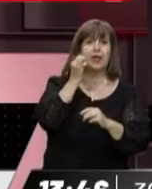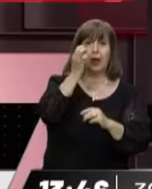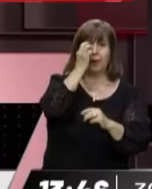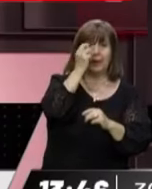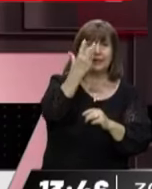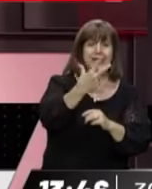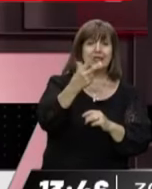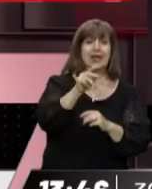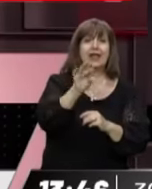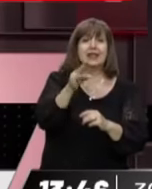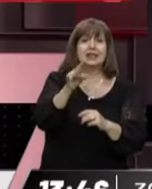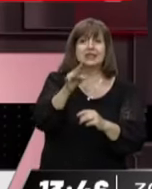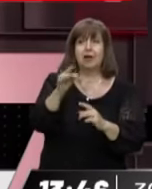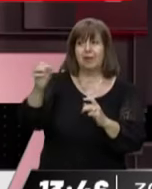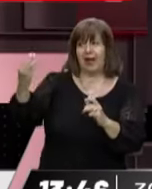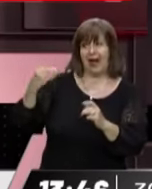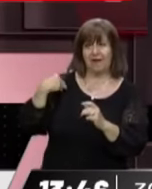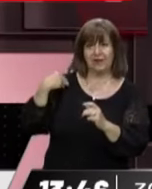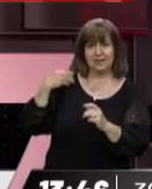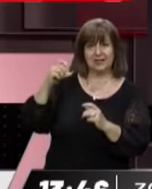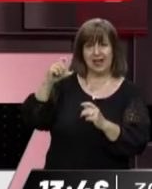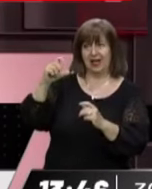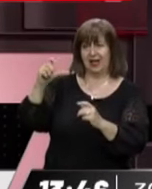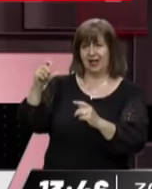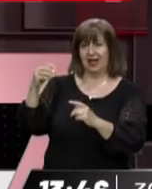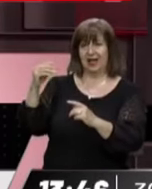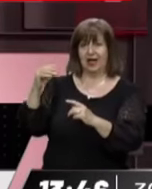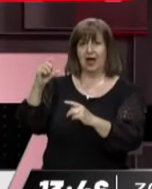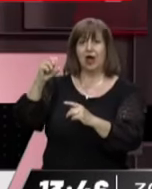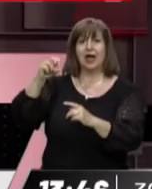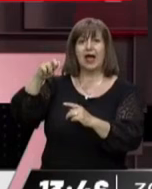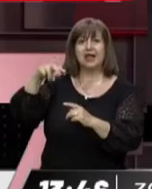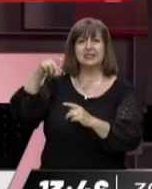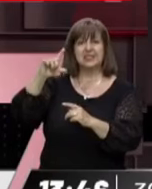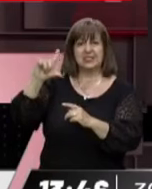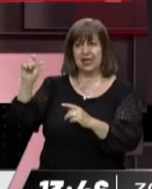nos avisaron de Cancillería de que hay una prórroga